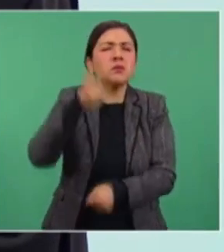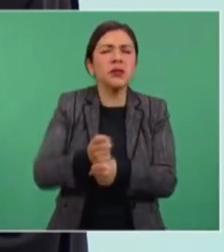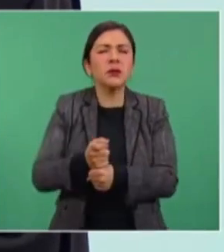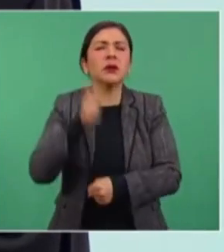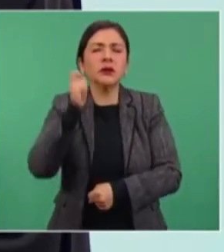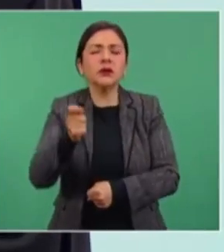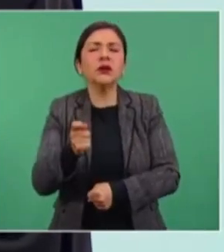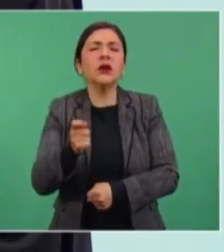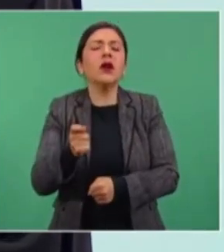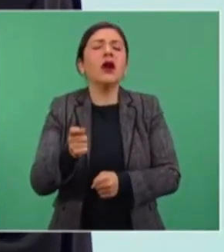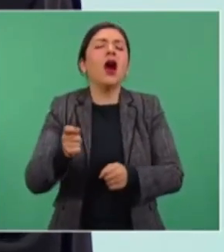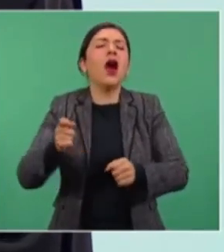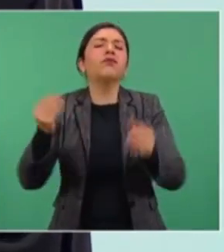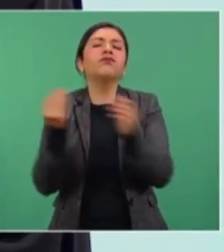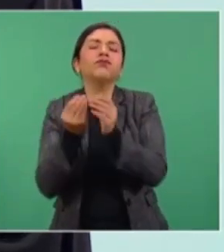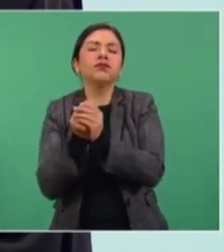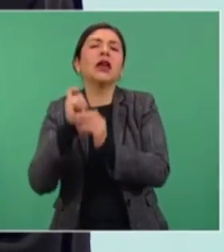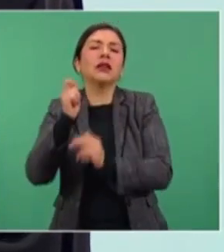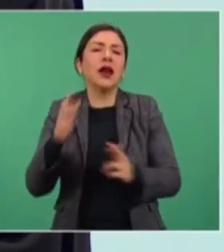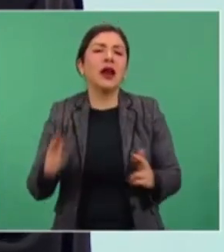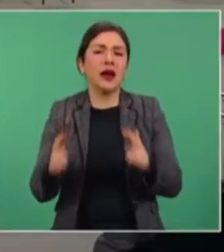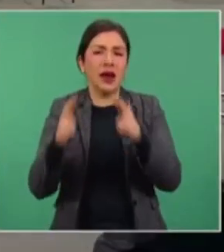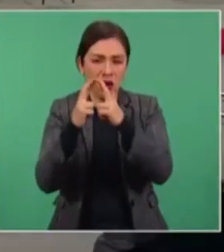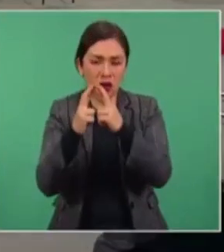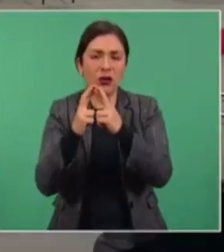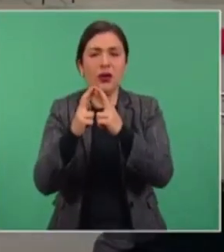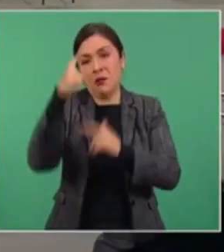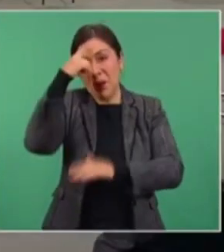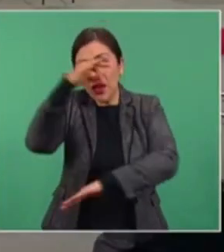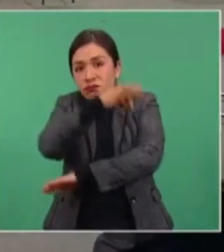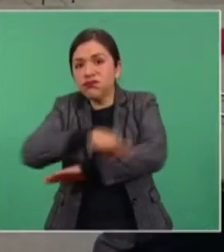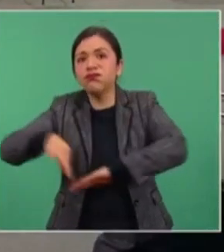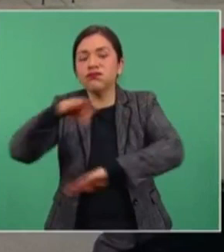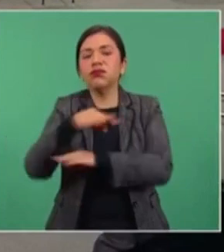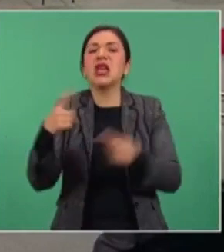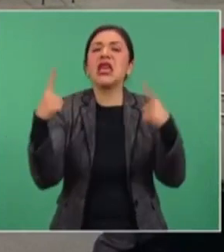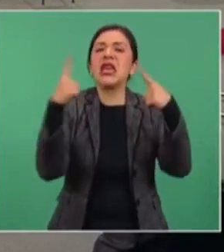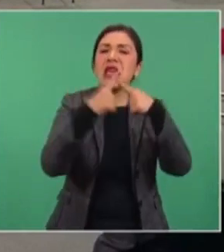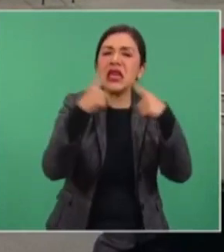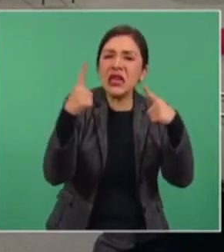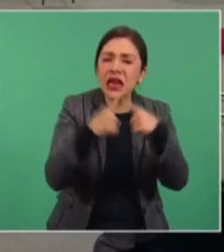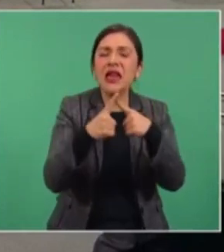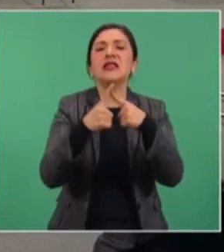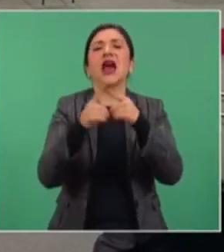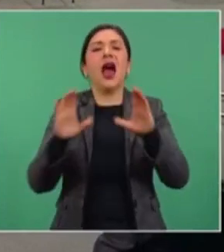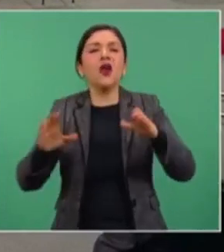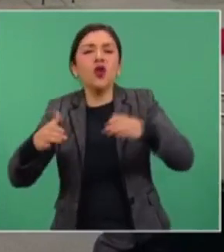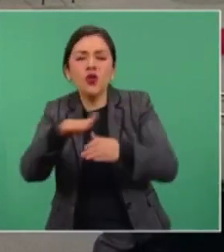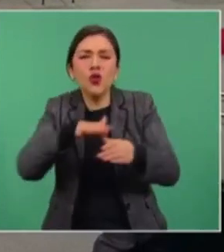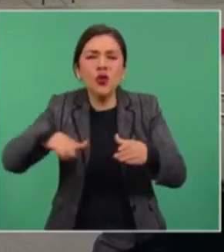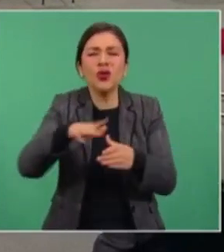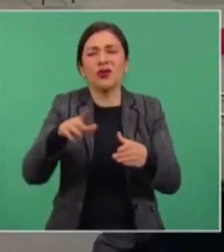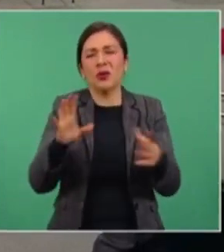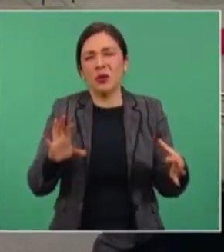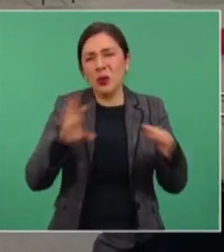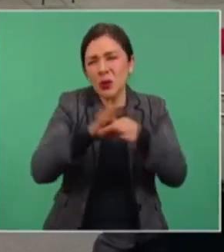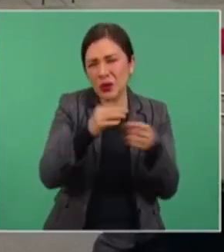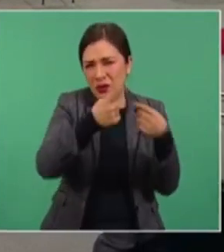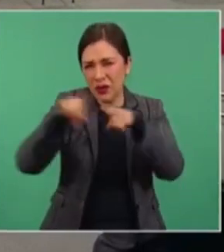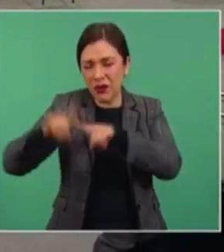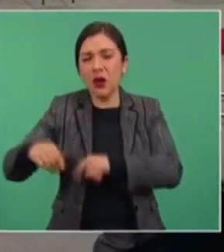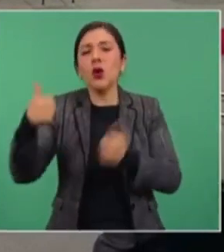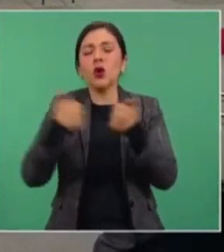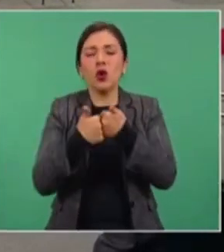del género religioso, arquitectura de iglesias, de sus conjuntos y anexos, y el